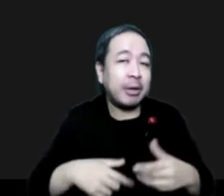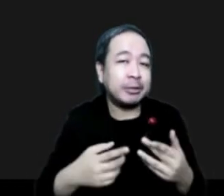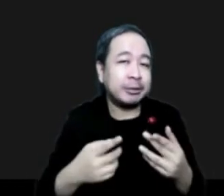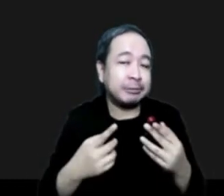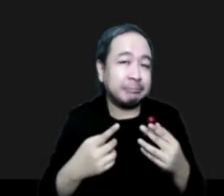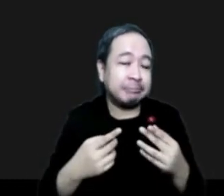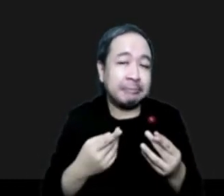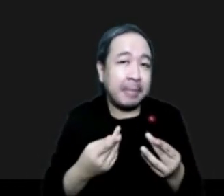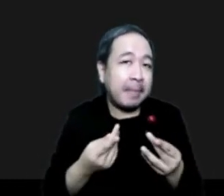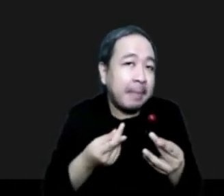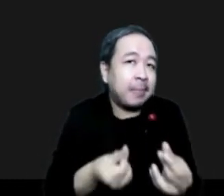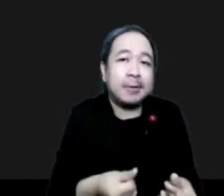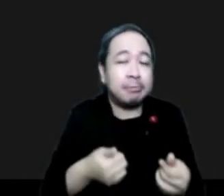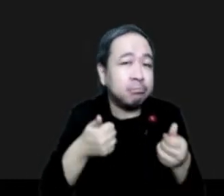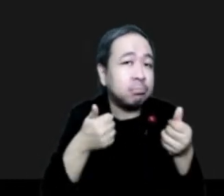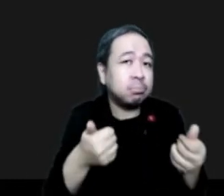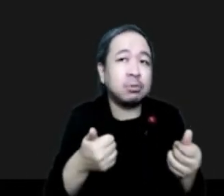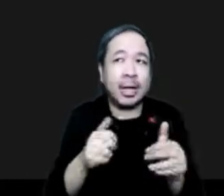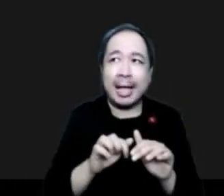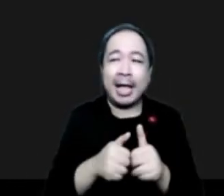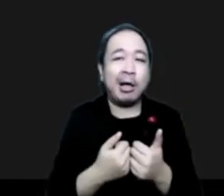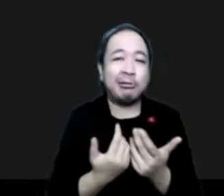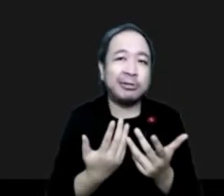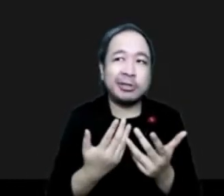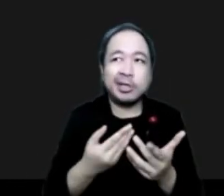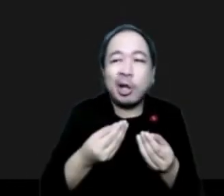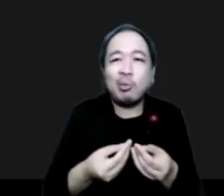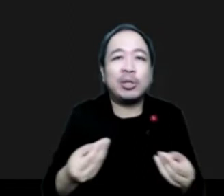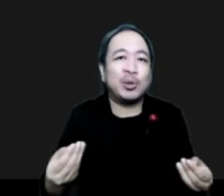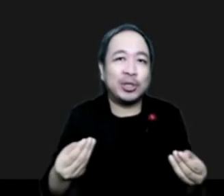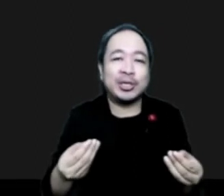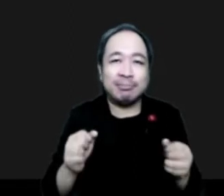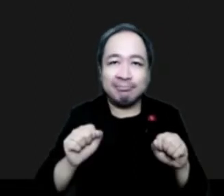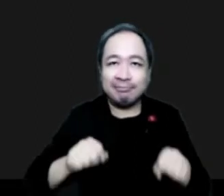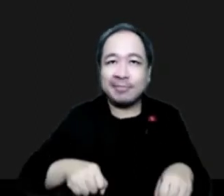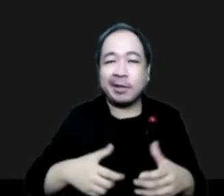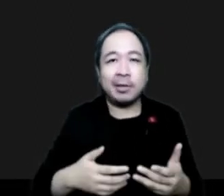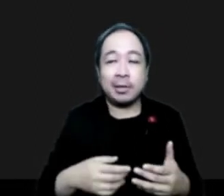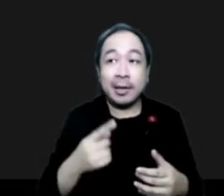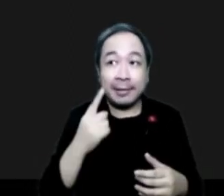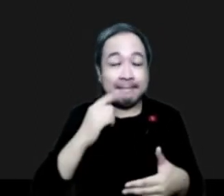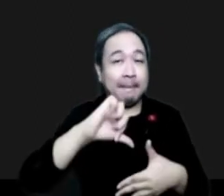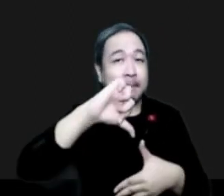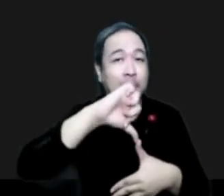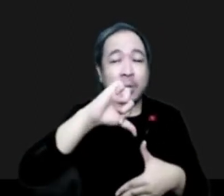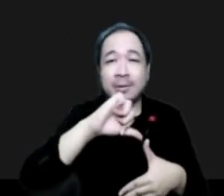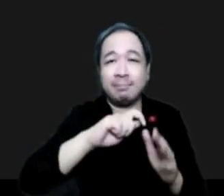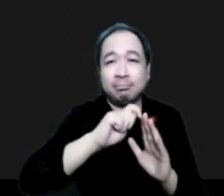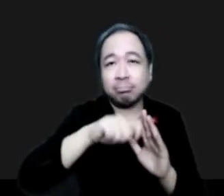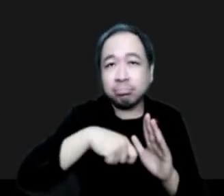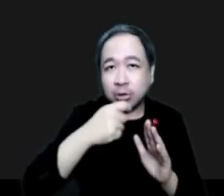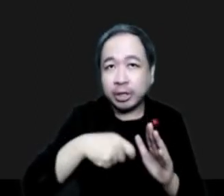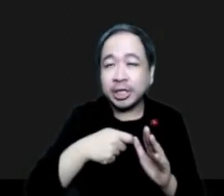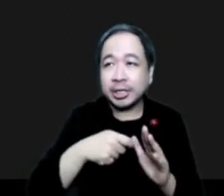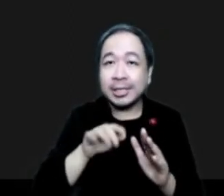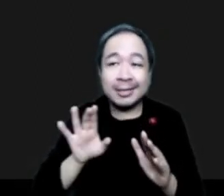parte de este proyecto un equipo centroamericano que trabaja en la región y que coordina las actividades en